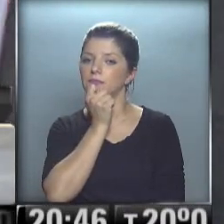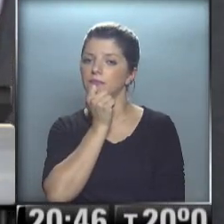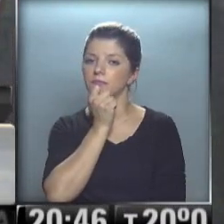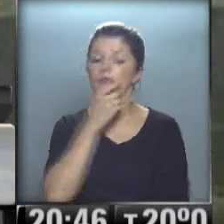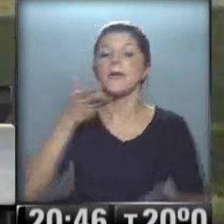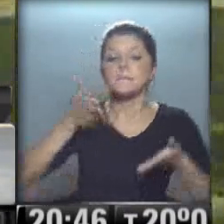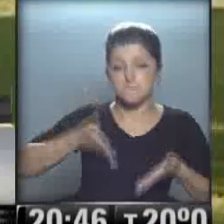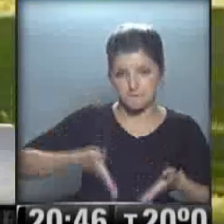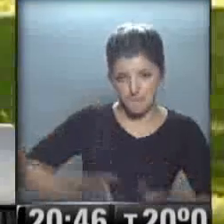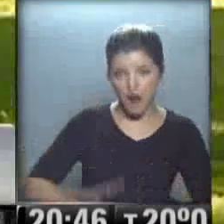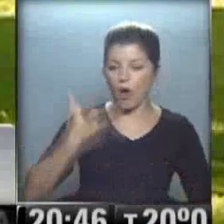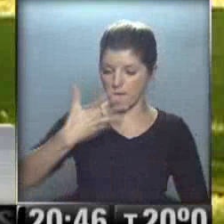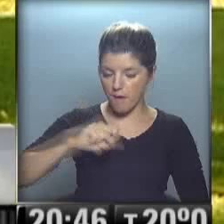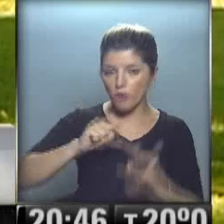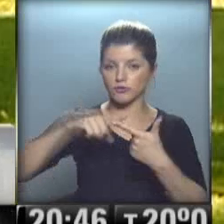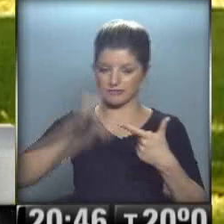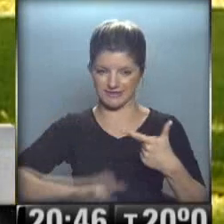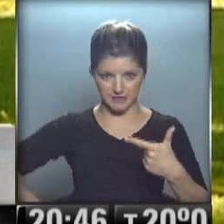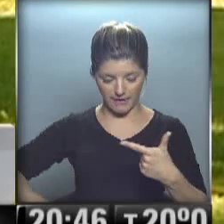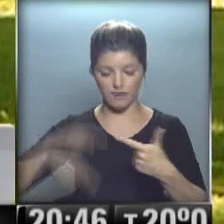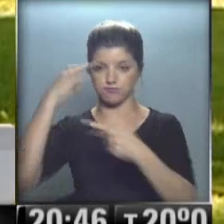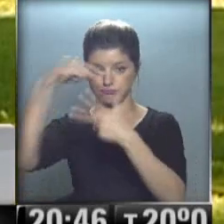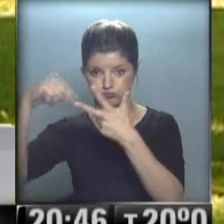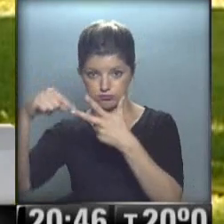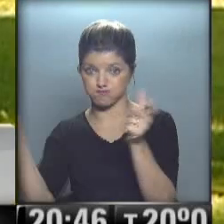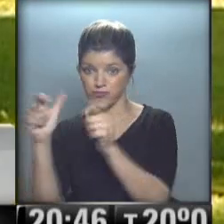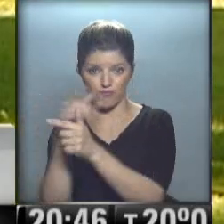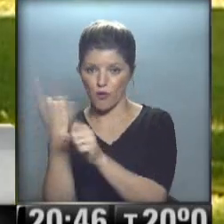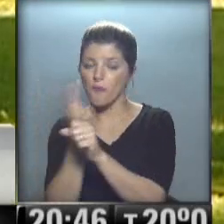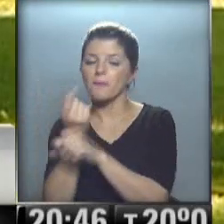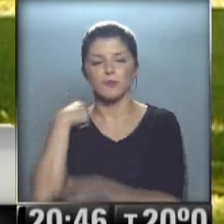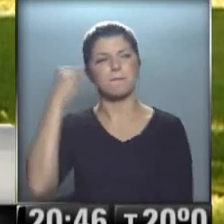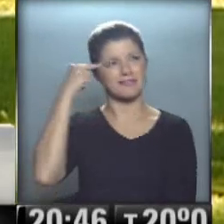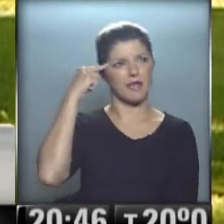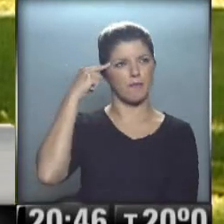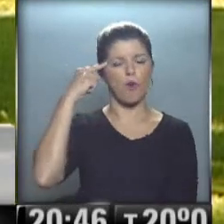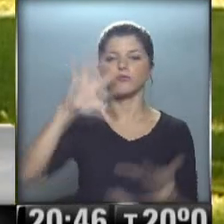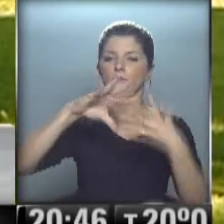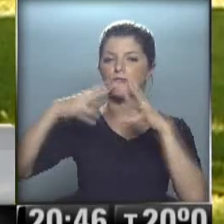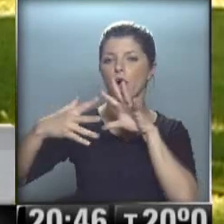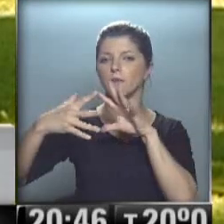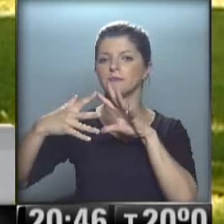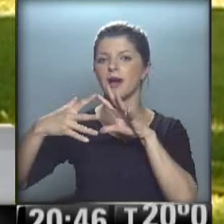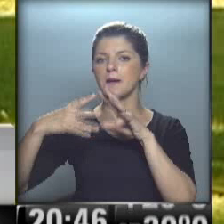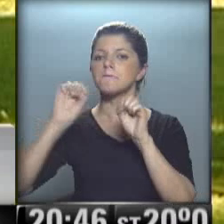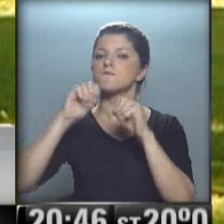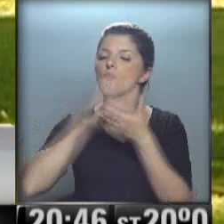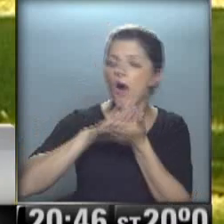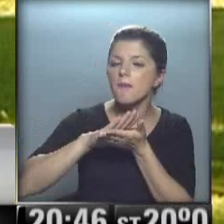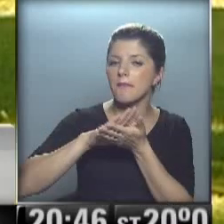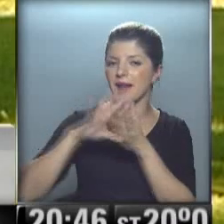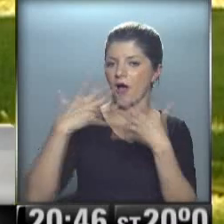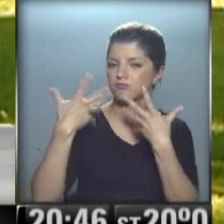partos, cesáreas o abortos, que nos hace pensar en la utilización de nuevas estrategias para